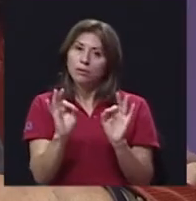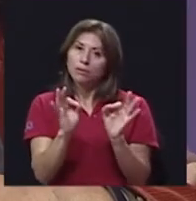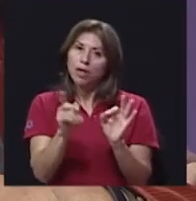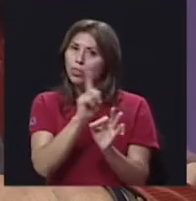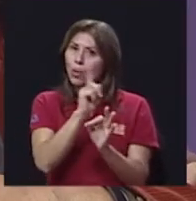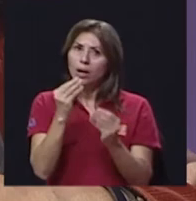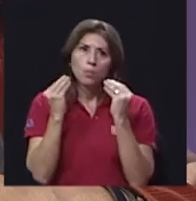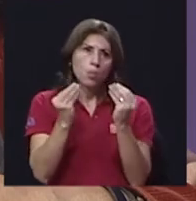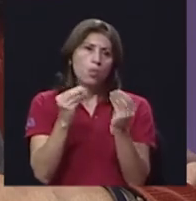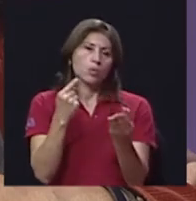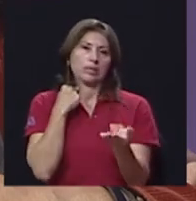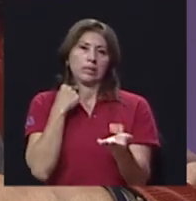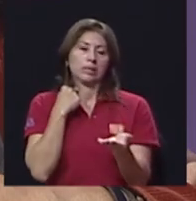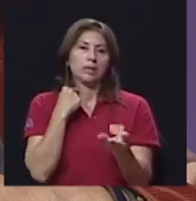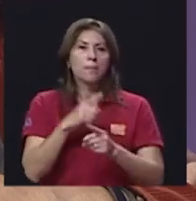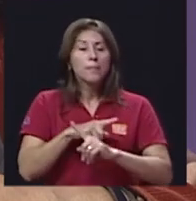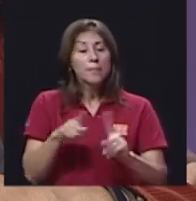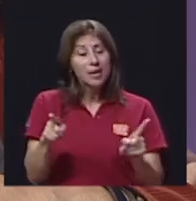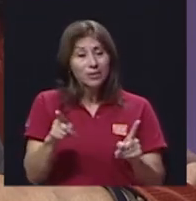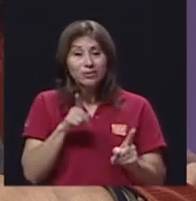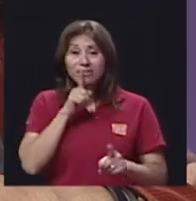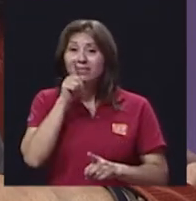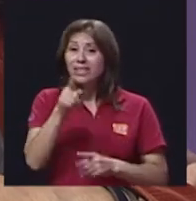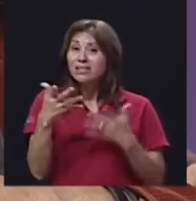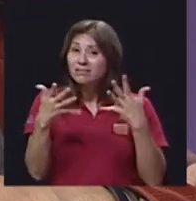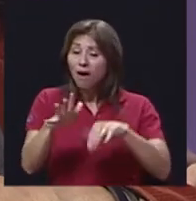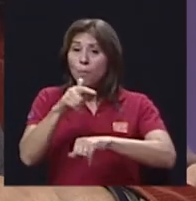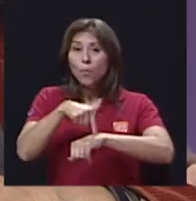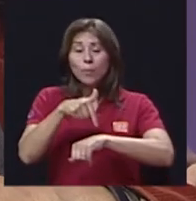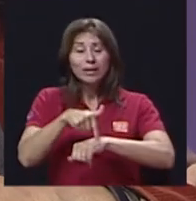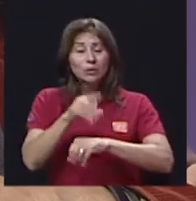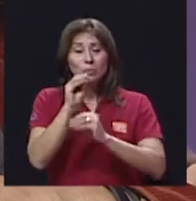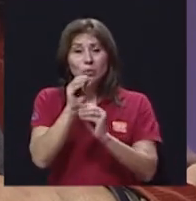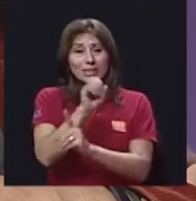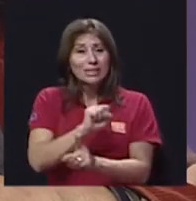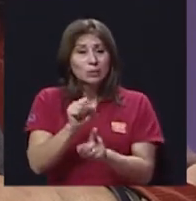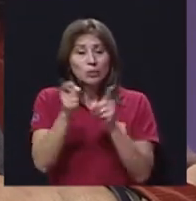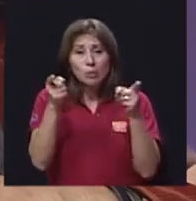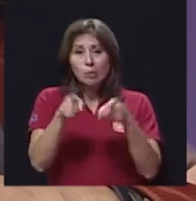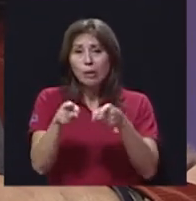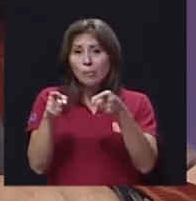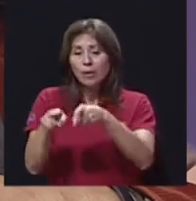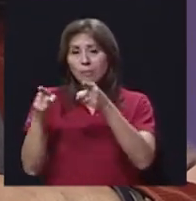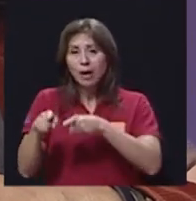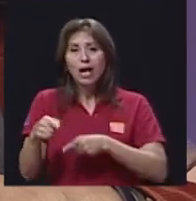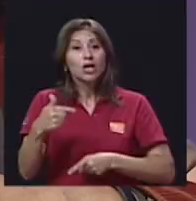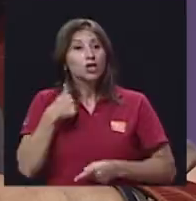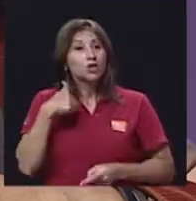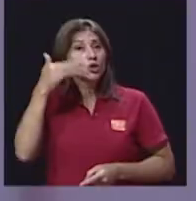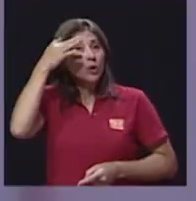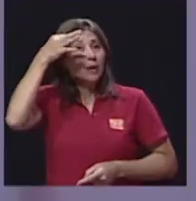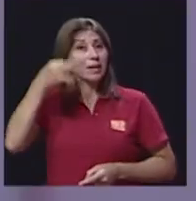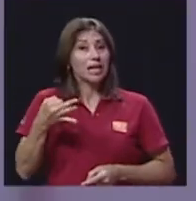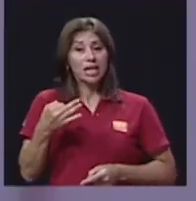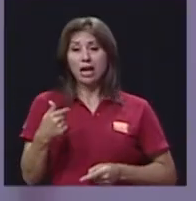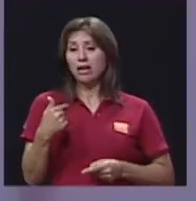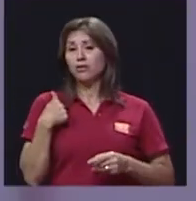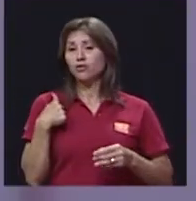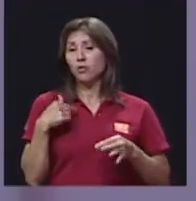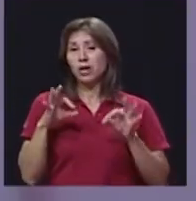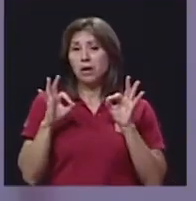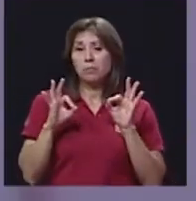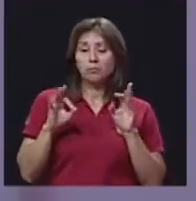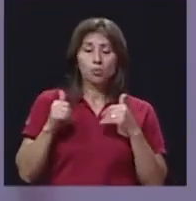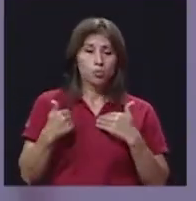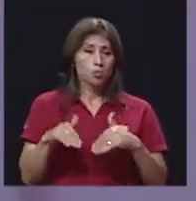pues la verdad es que llegó un punto en que ya era tanta la cosa que yo que me creía la vaca sagrada en mi trabajo porque tenía